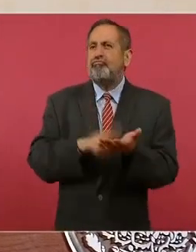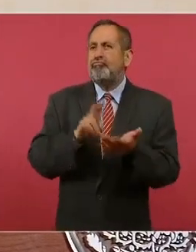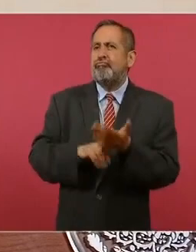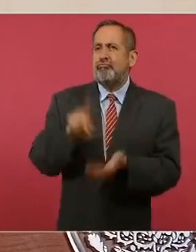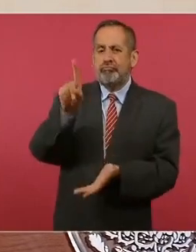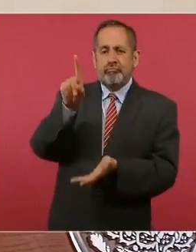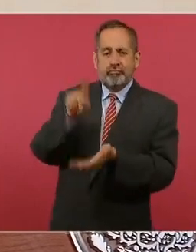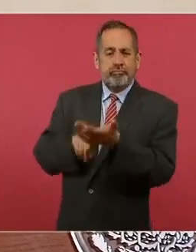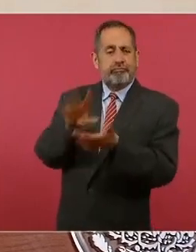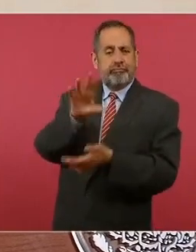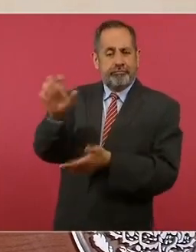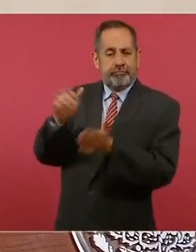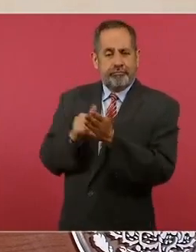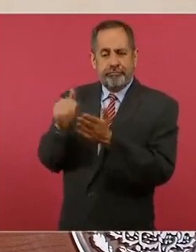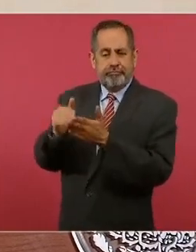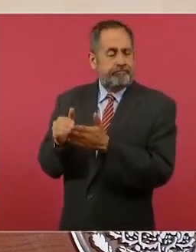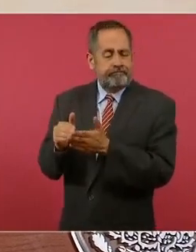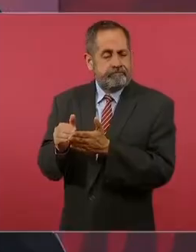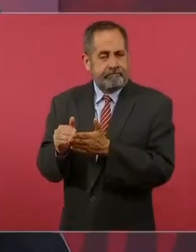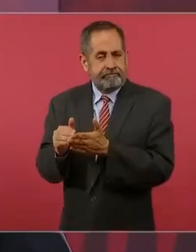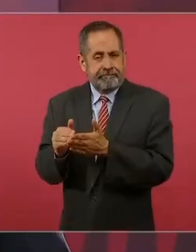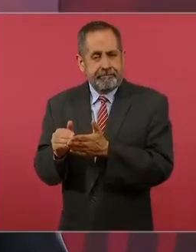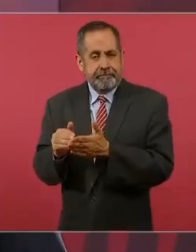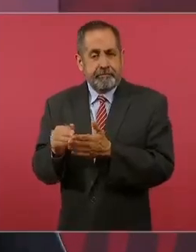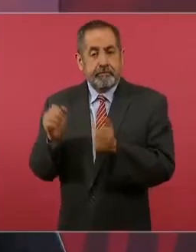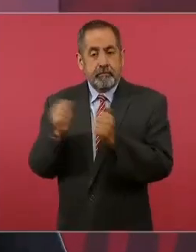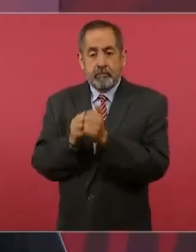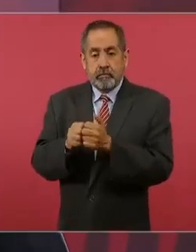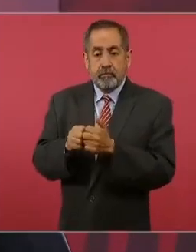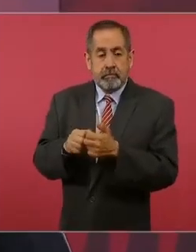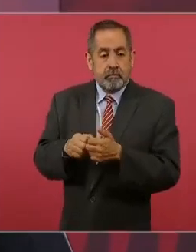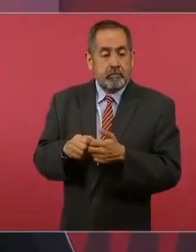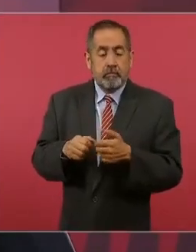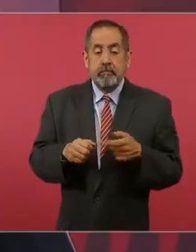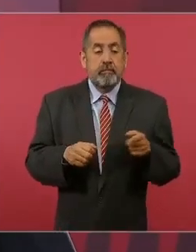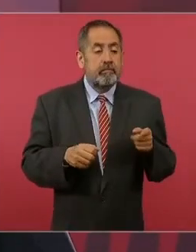1.500 millones de pesos, si se hace con presupuesto público,